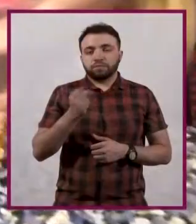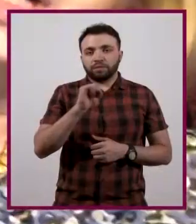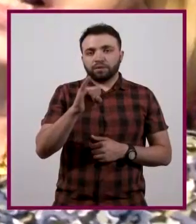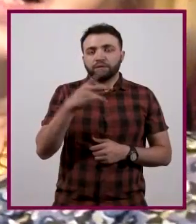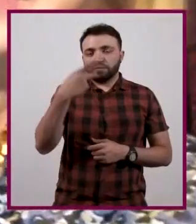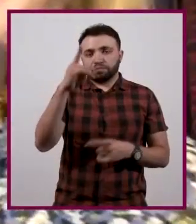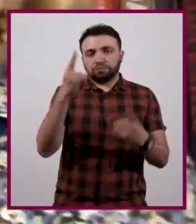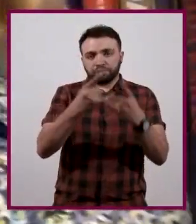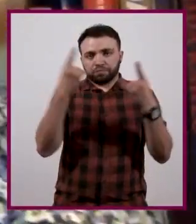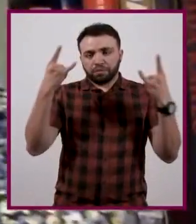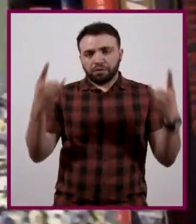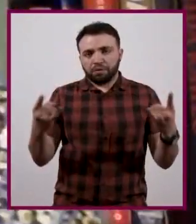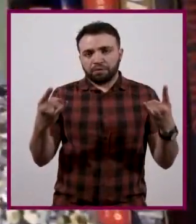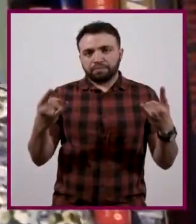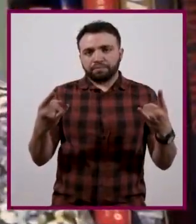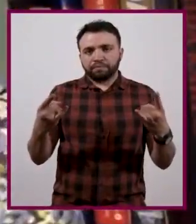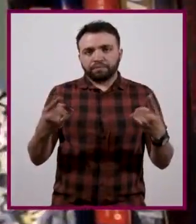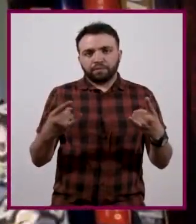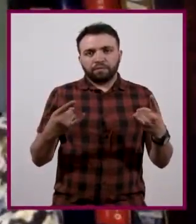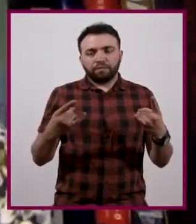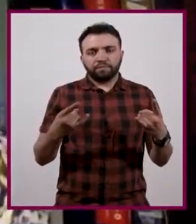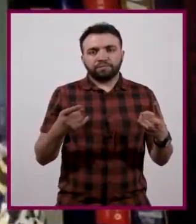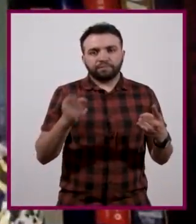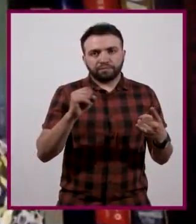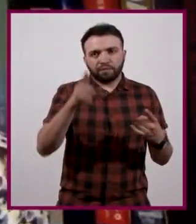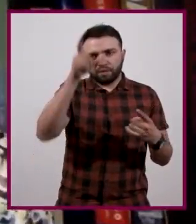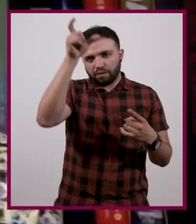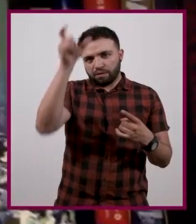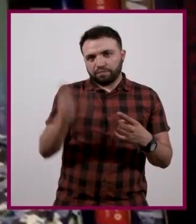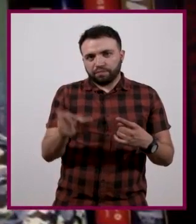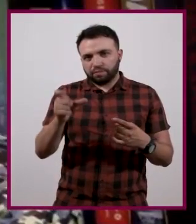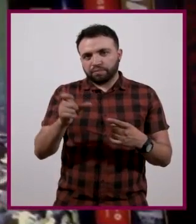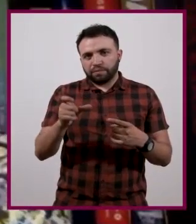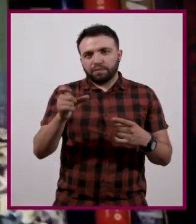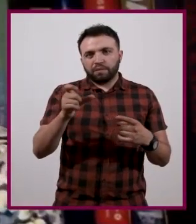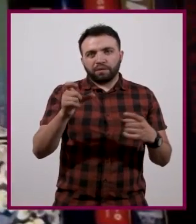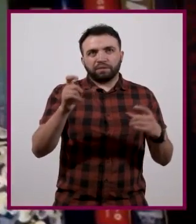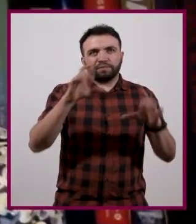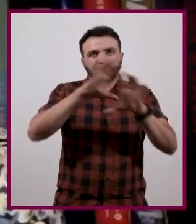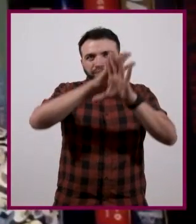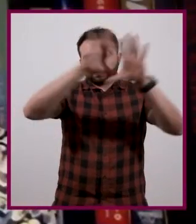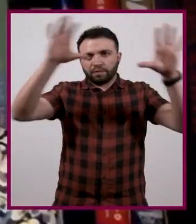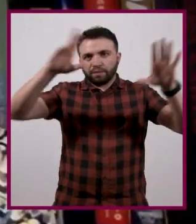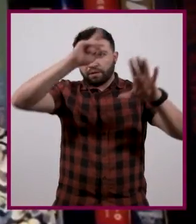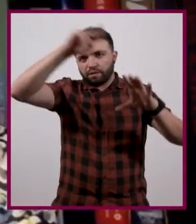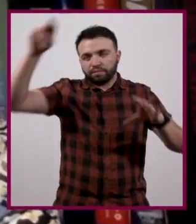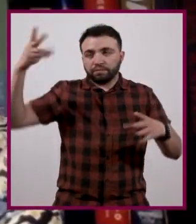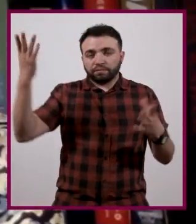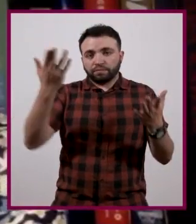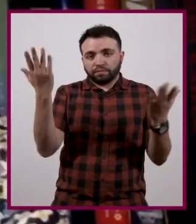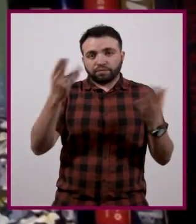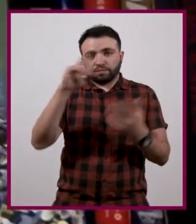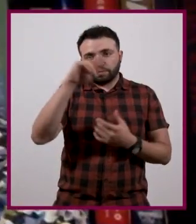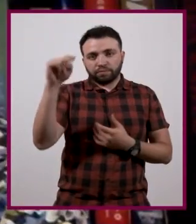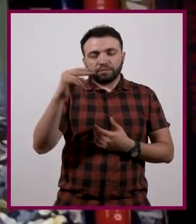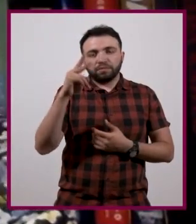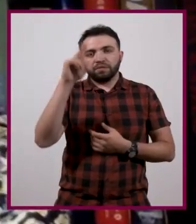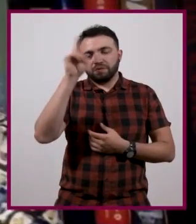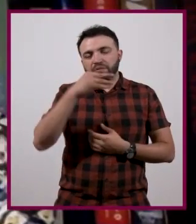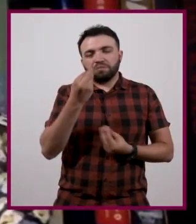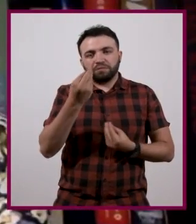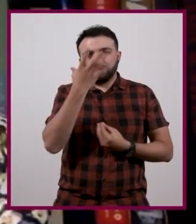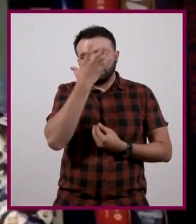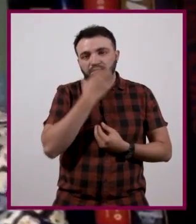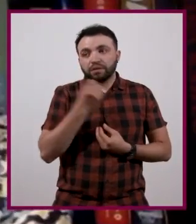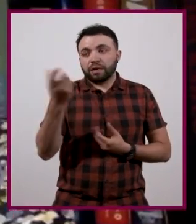La historia de los murales que iba a pintar María Izquierdo es una historia muy triste.